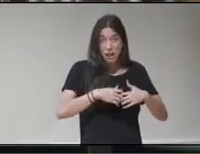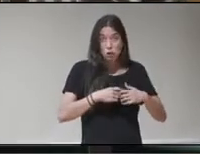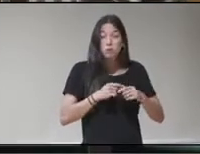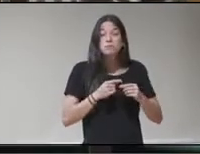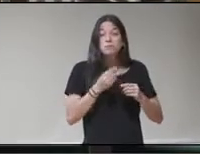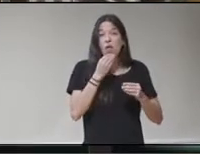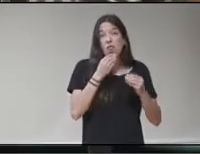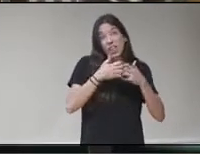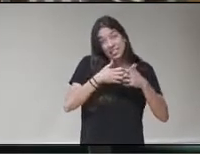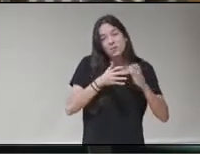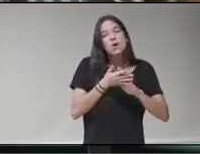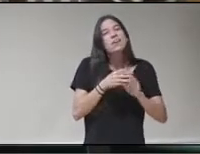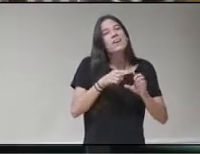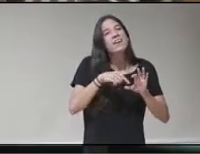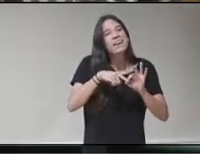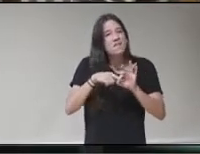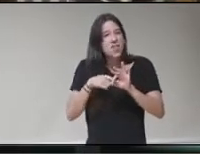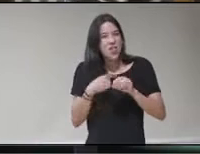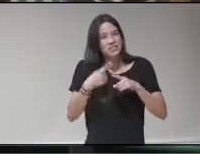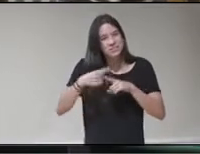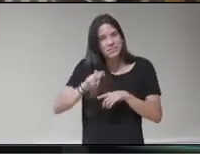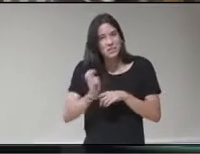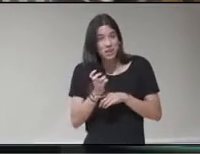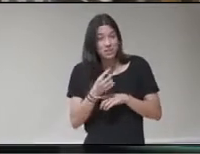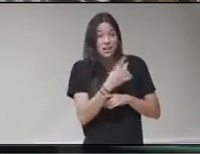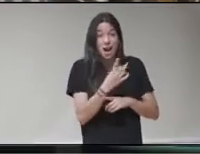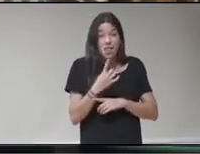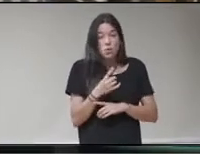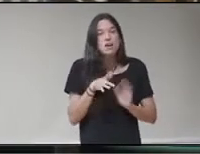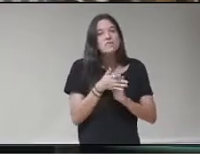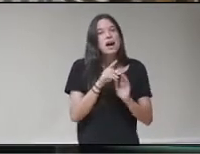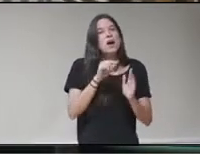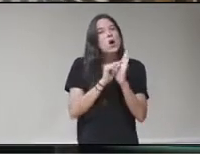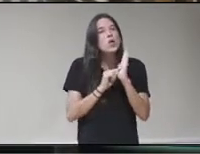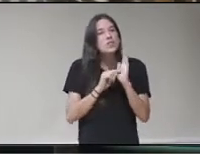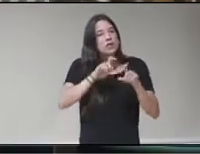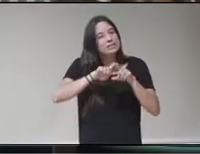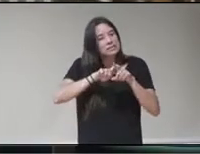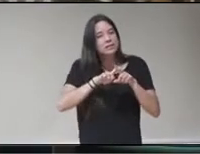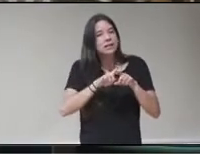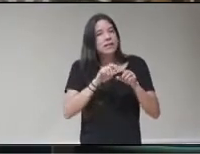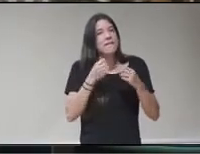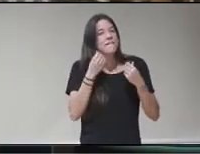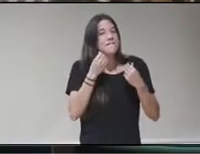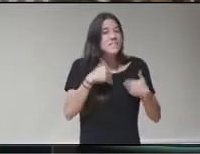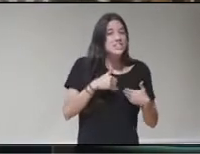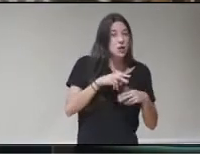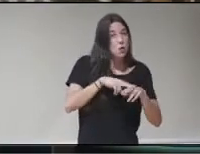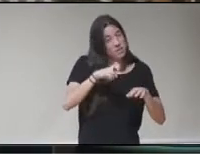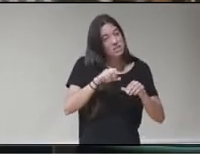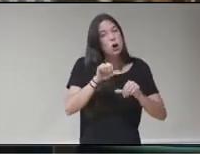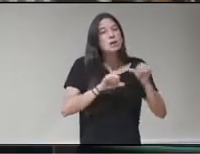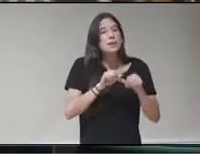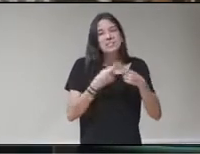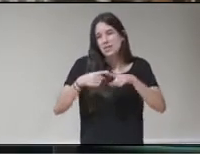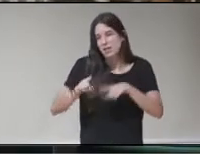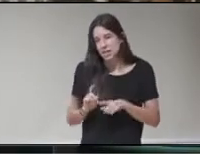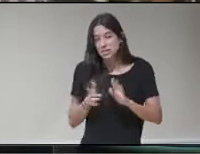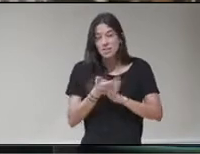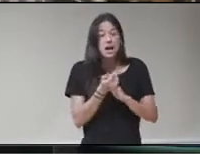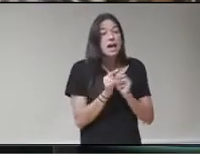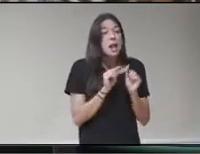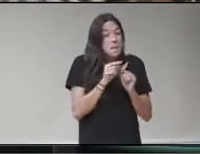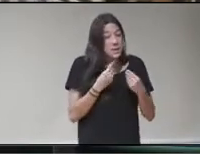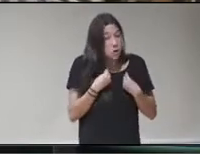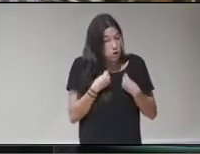diferentes y cada una de esas cavidades tiene unas condiciones físico-químicas peculiares, con lo cual la microbiota que hay en cada uno de ellos está